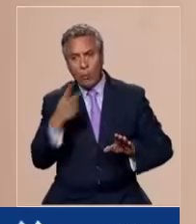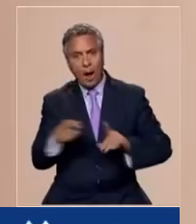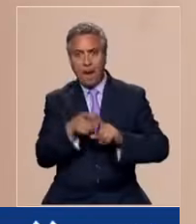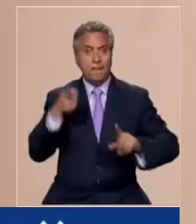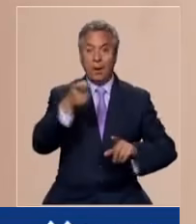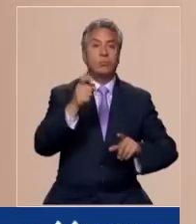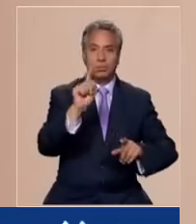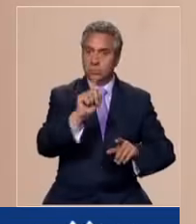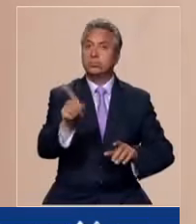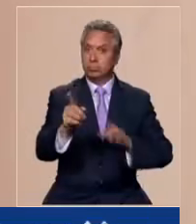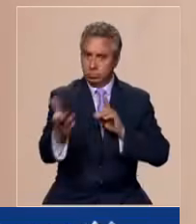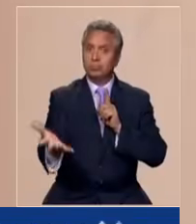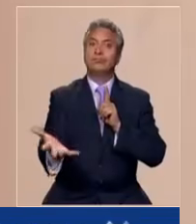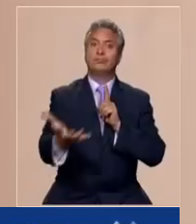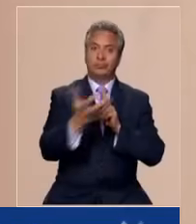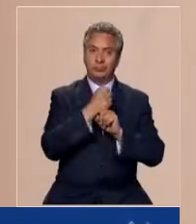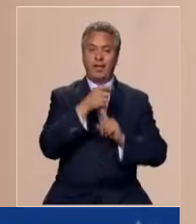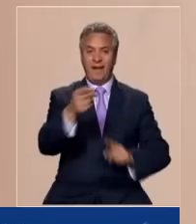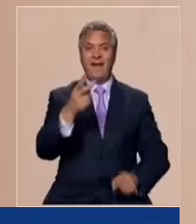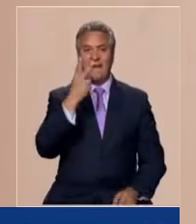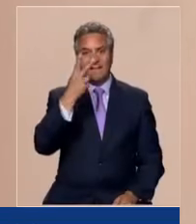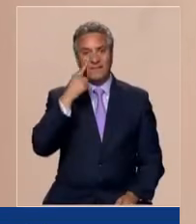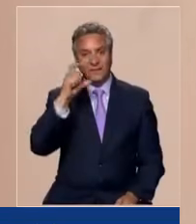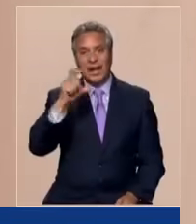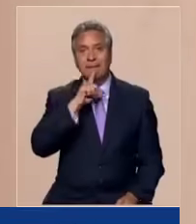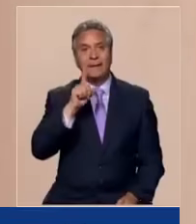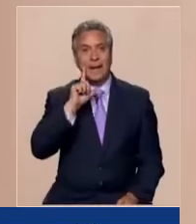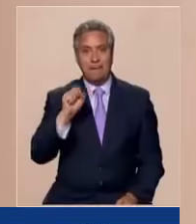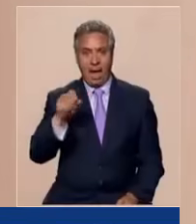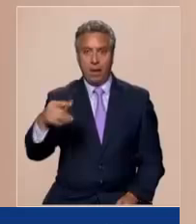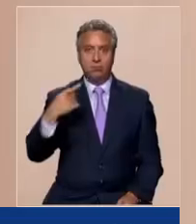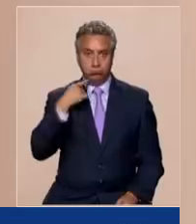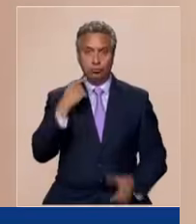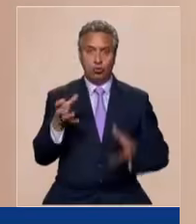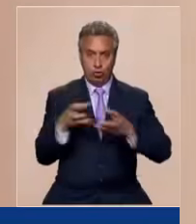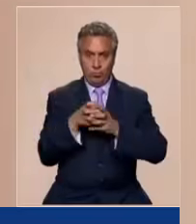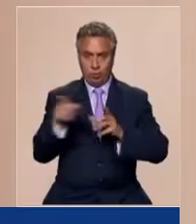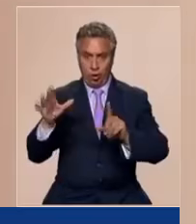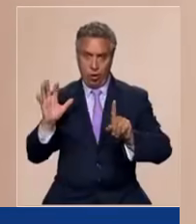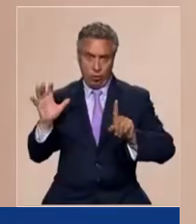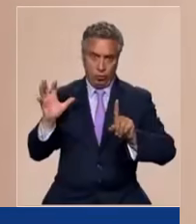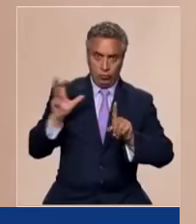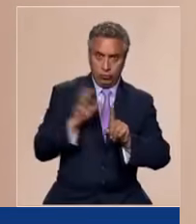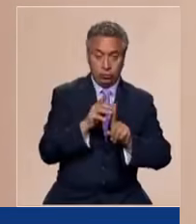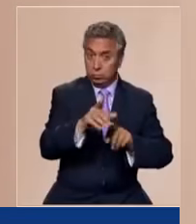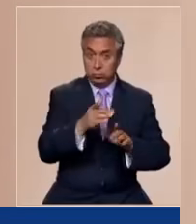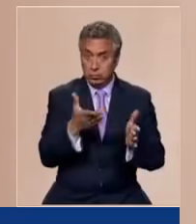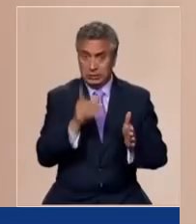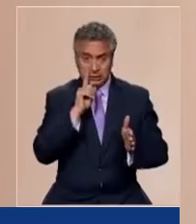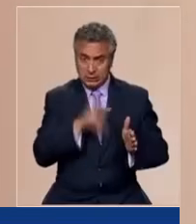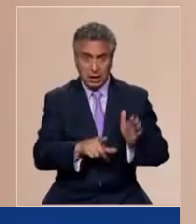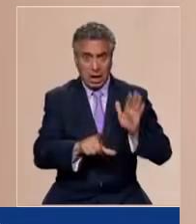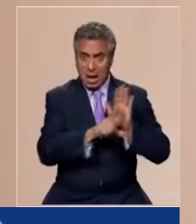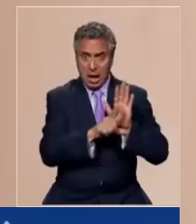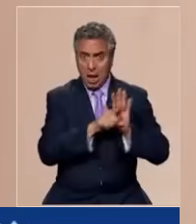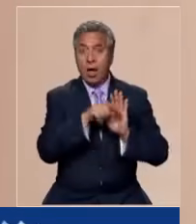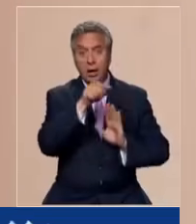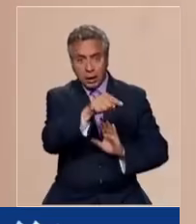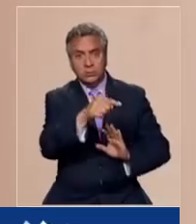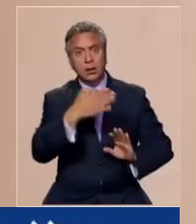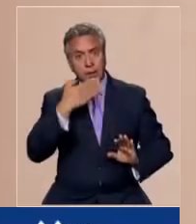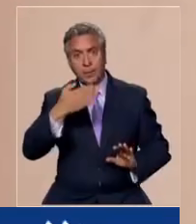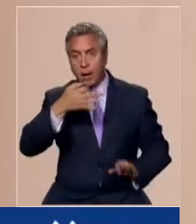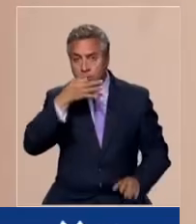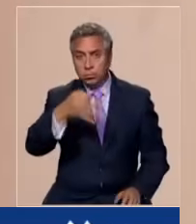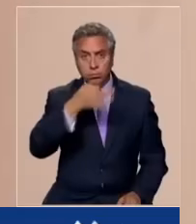es, realmente él también es una víctima dentro de este grupo de personas que actúan tan ilícitamente. Con las propias declaraciones que dan